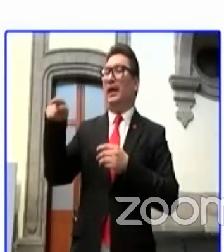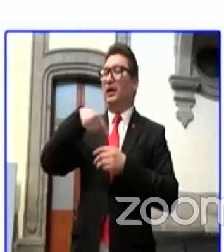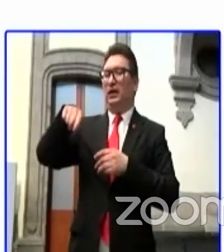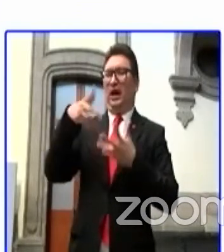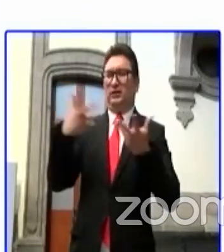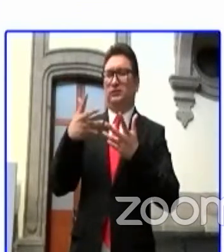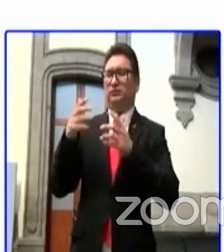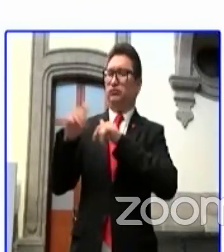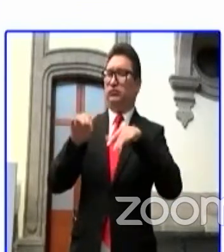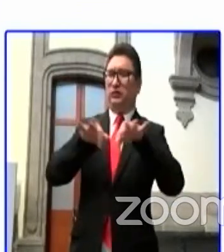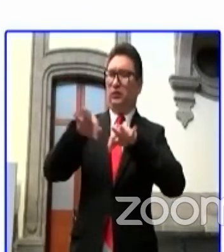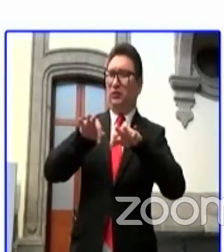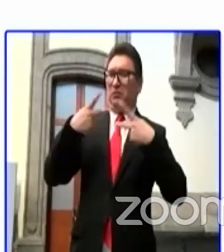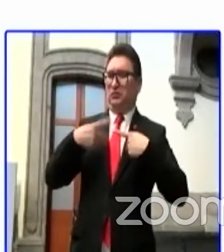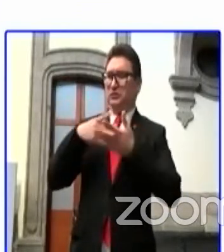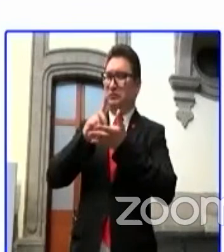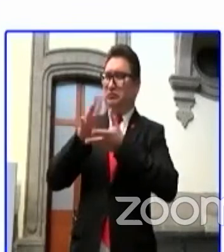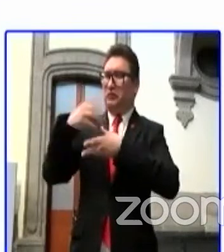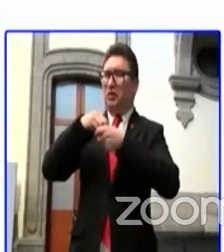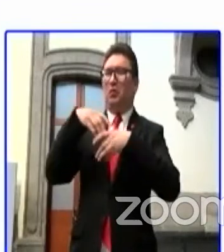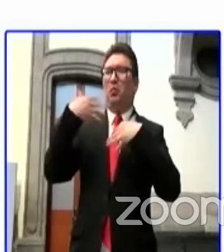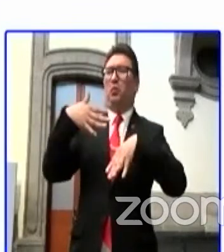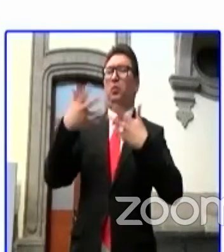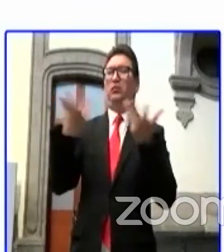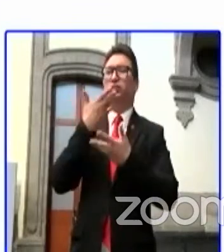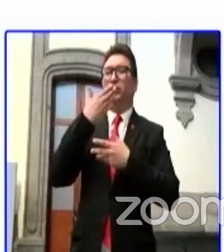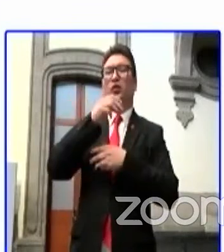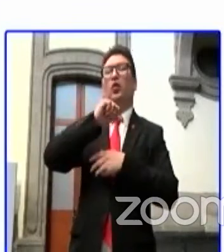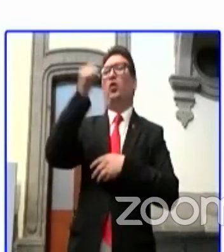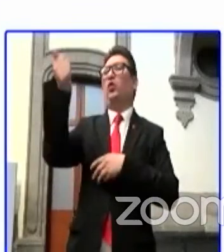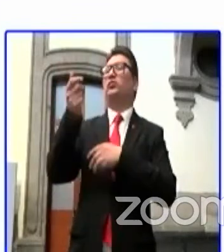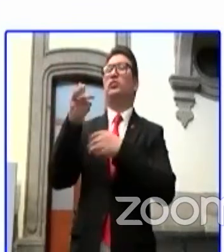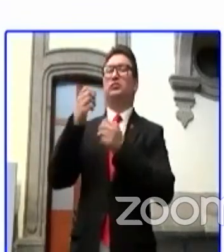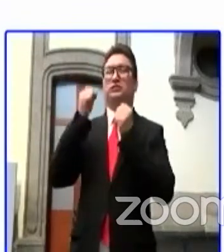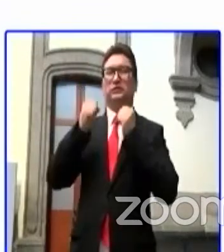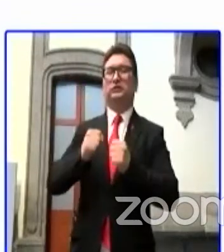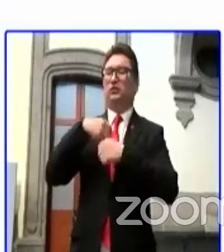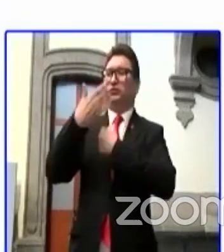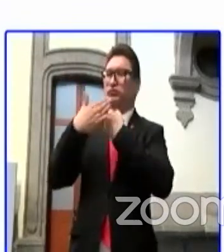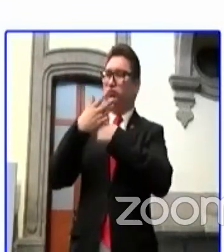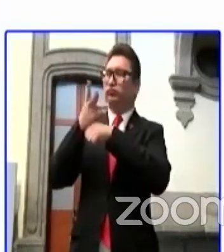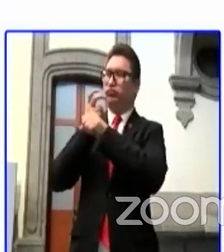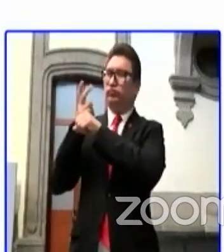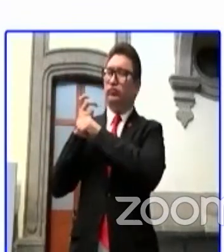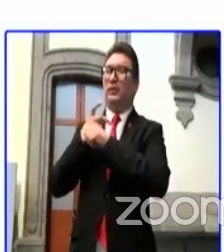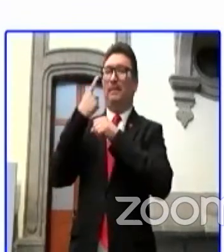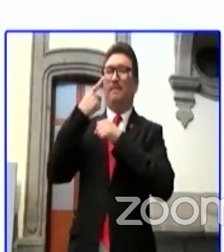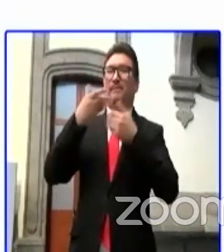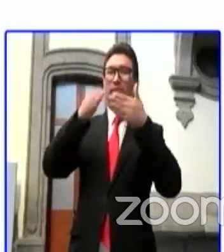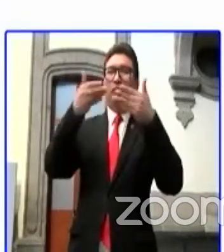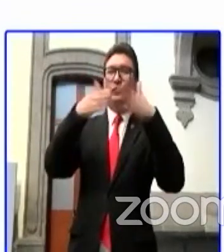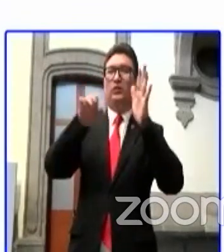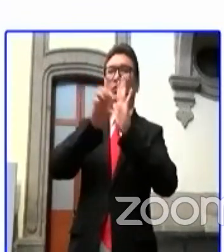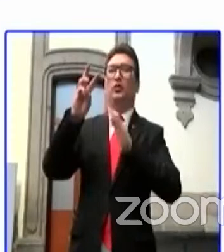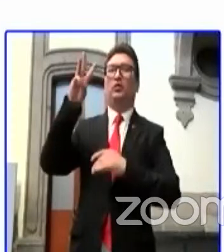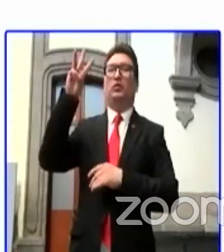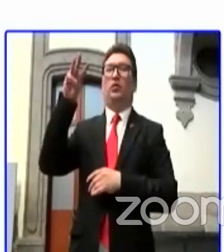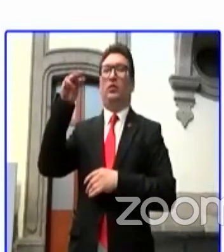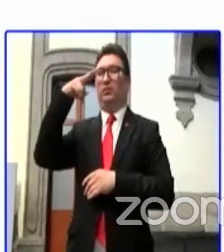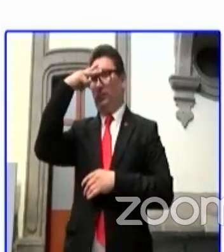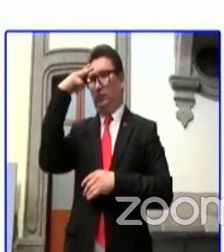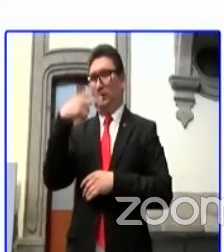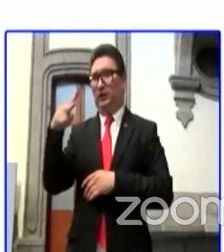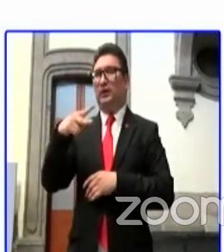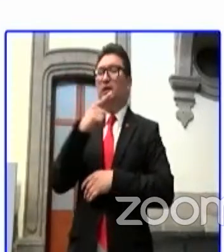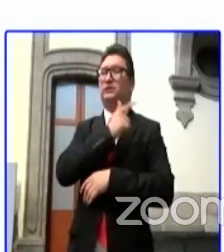que seguramente se sumarán otras que están haciendo las mismas cosas, como son Walmart México,